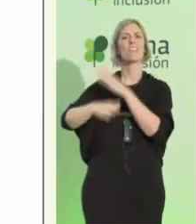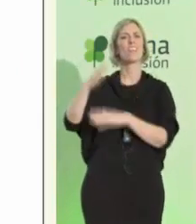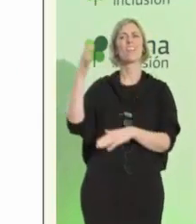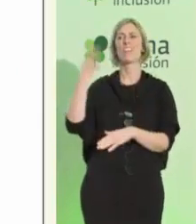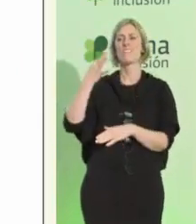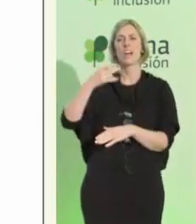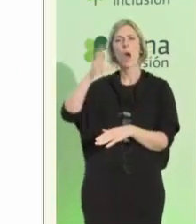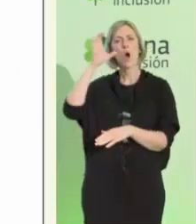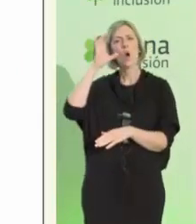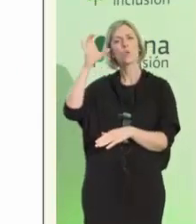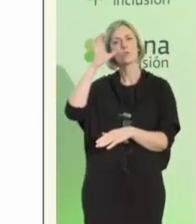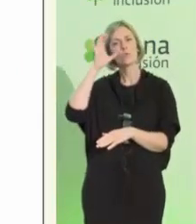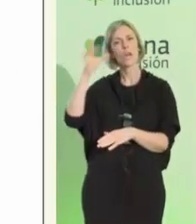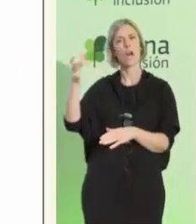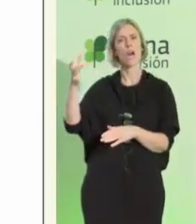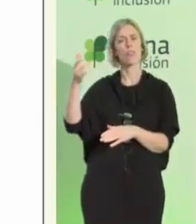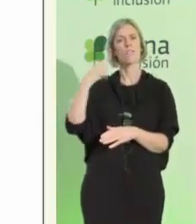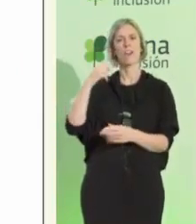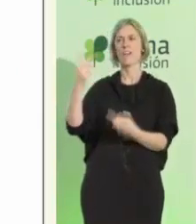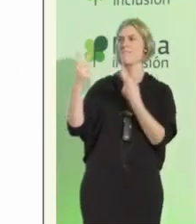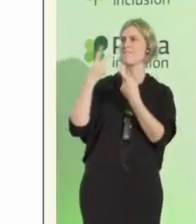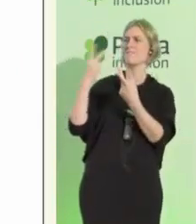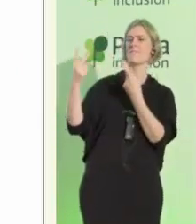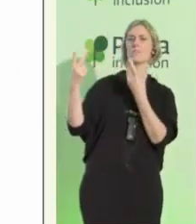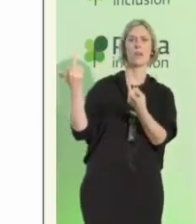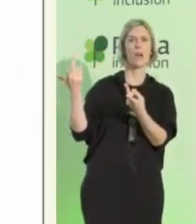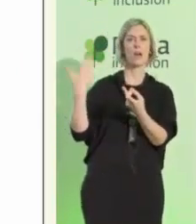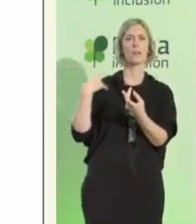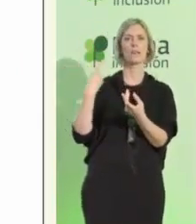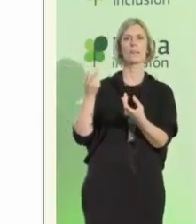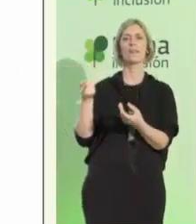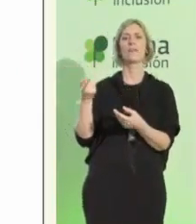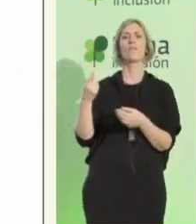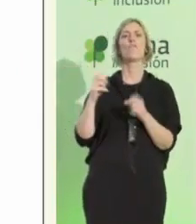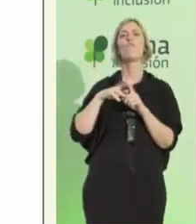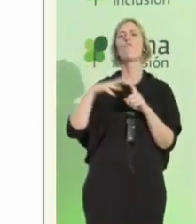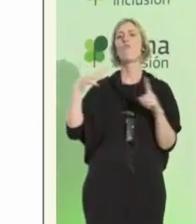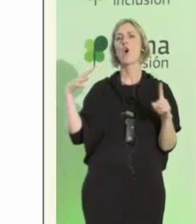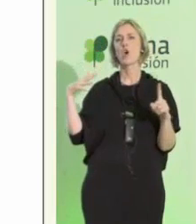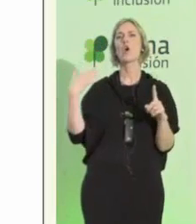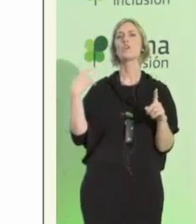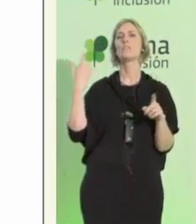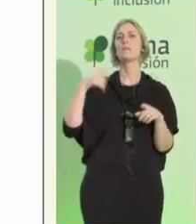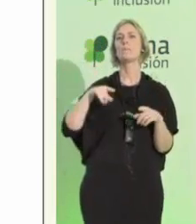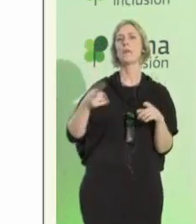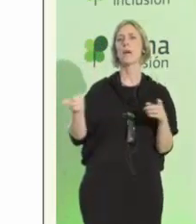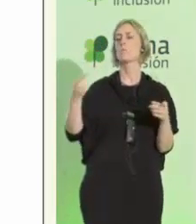que deben tener foros y canales por los que hablar.